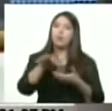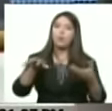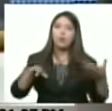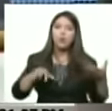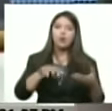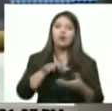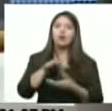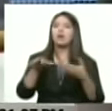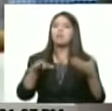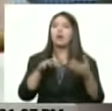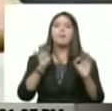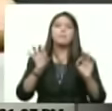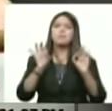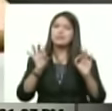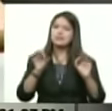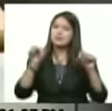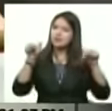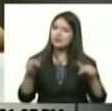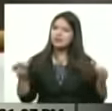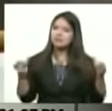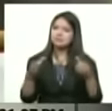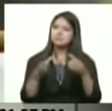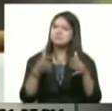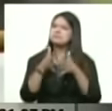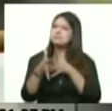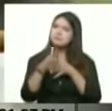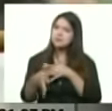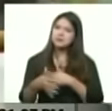y de manera específica en esta mesa para